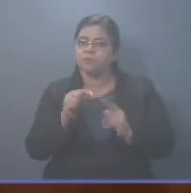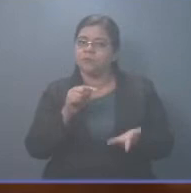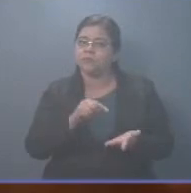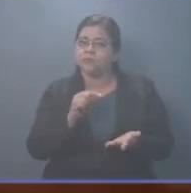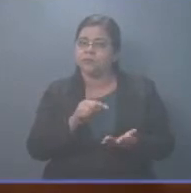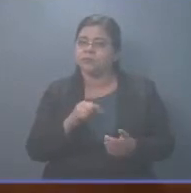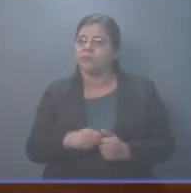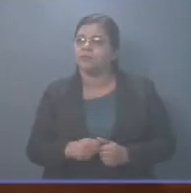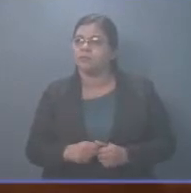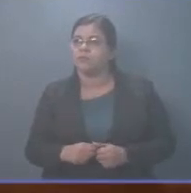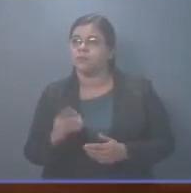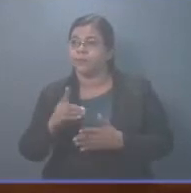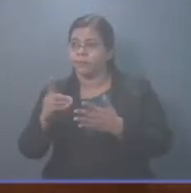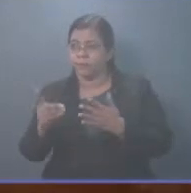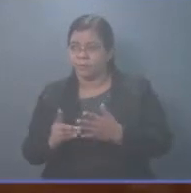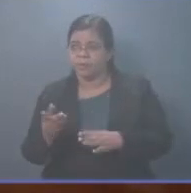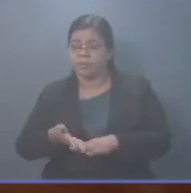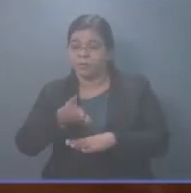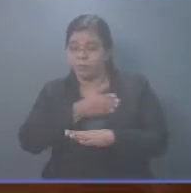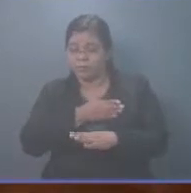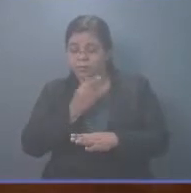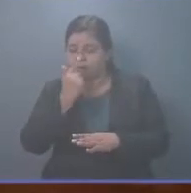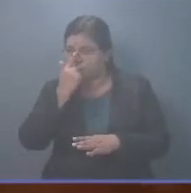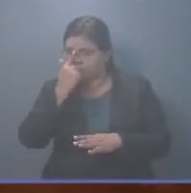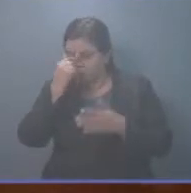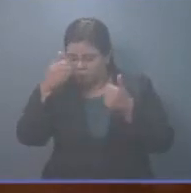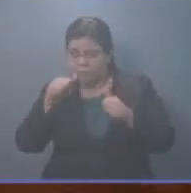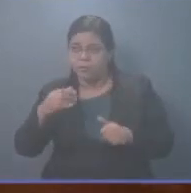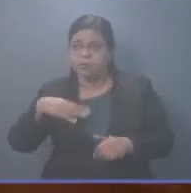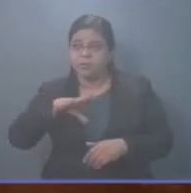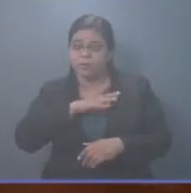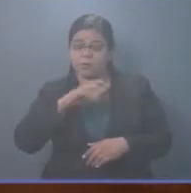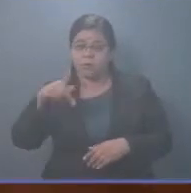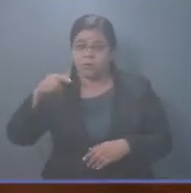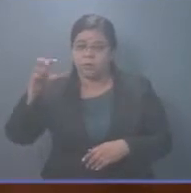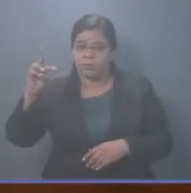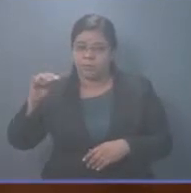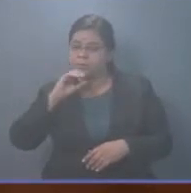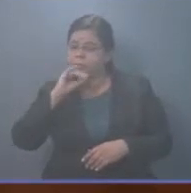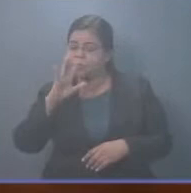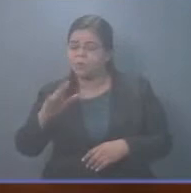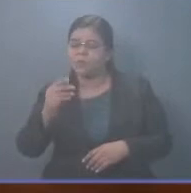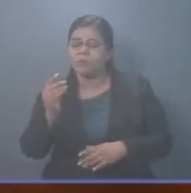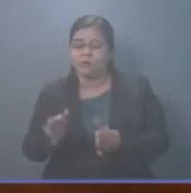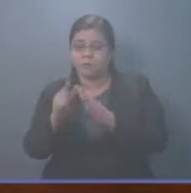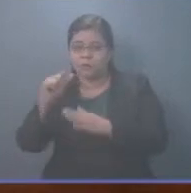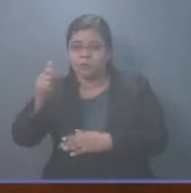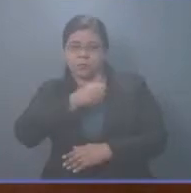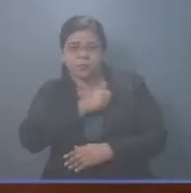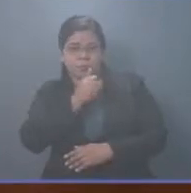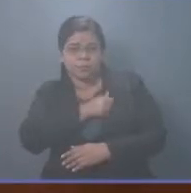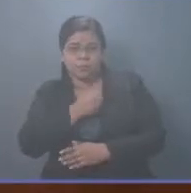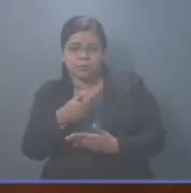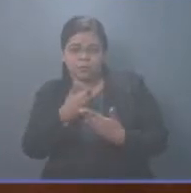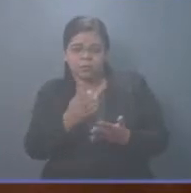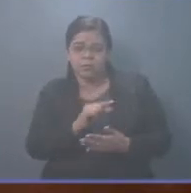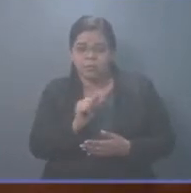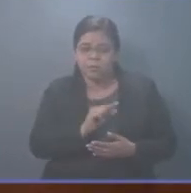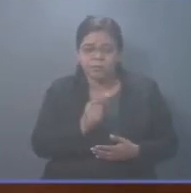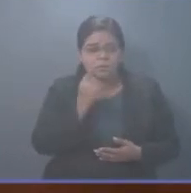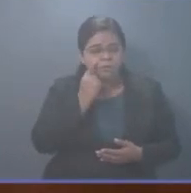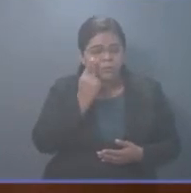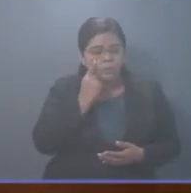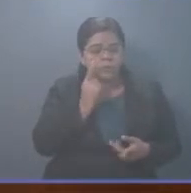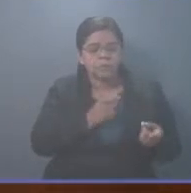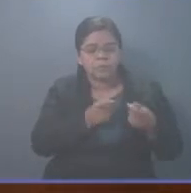En el decreto aprobado en las atribuciones del CONAIPAM se estableció que sería este el encargado de autorizar, supervisar y